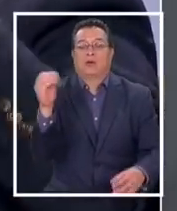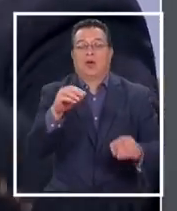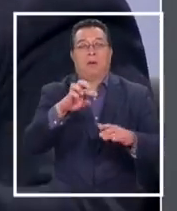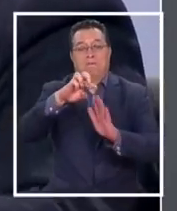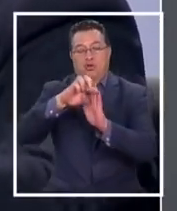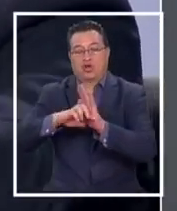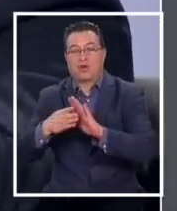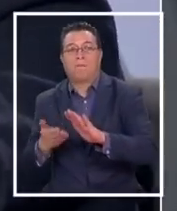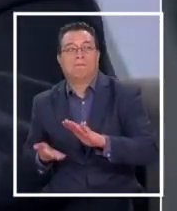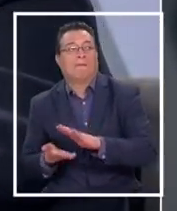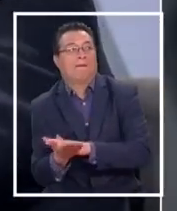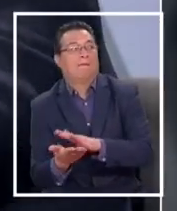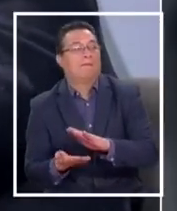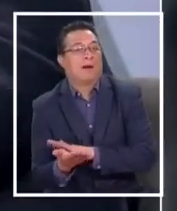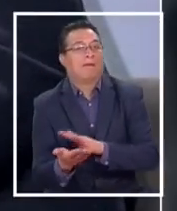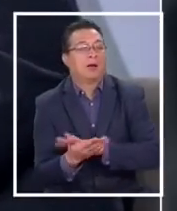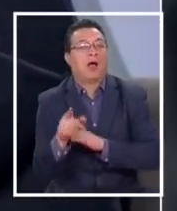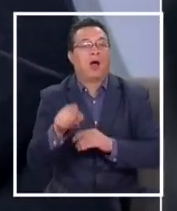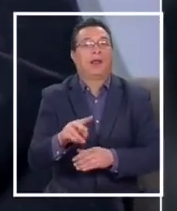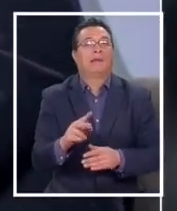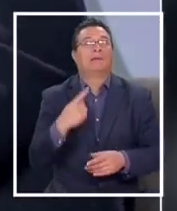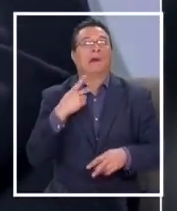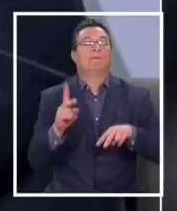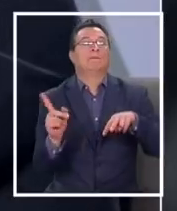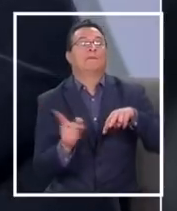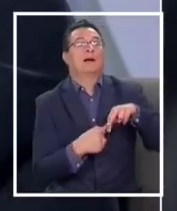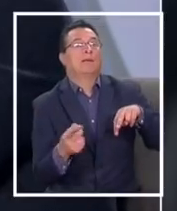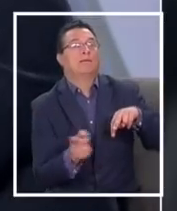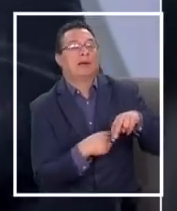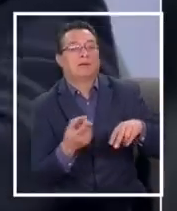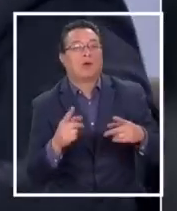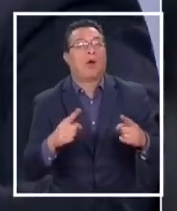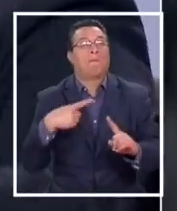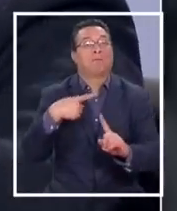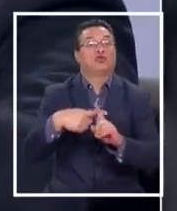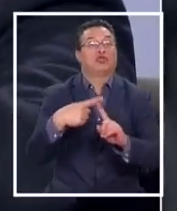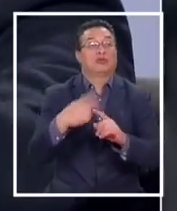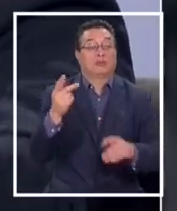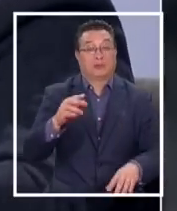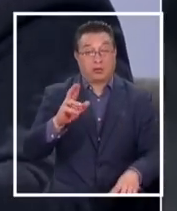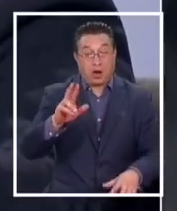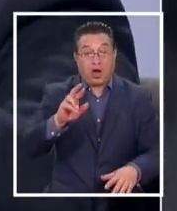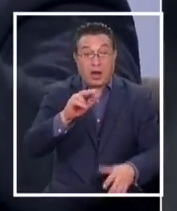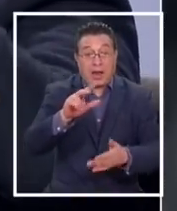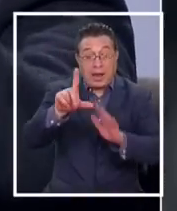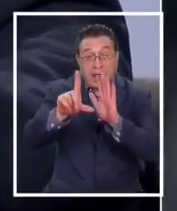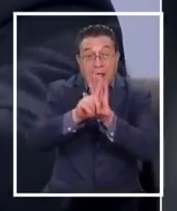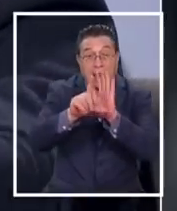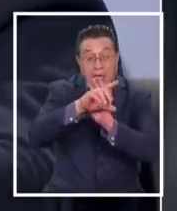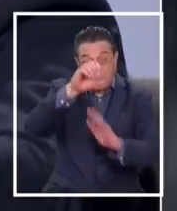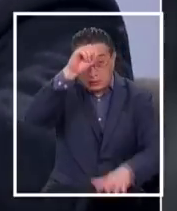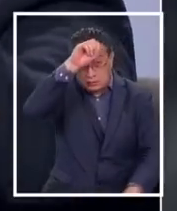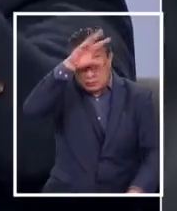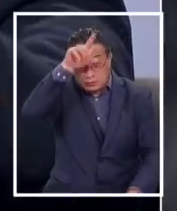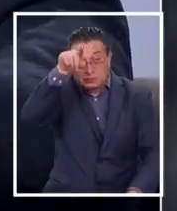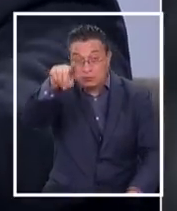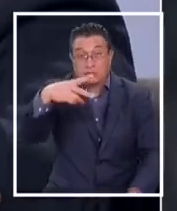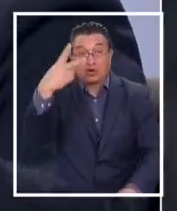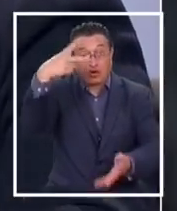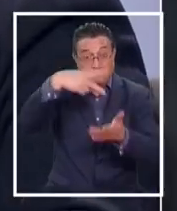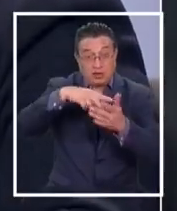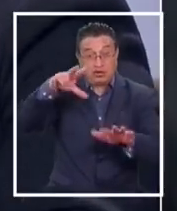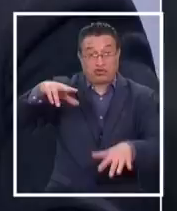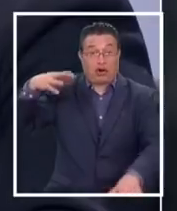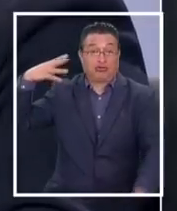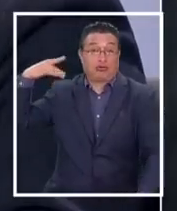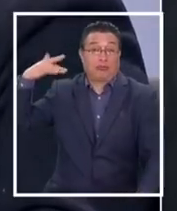proyectos que le hagan pisar palitos que no construyan. El royalty se está tramitando desde el 2018. Y la comunicación. Francisco, es que